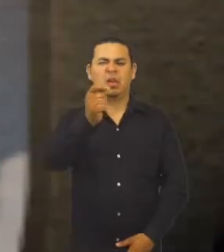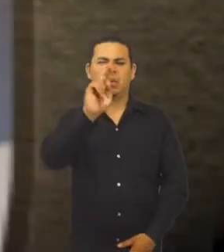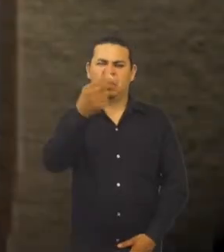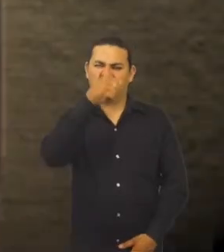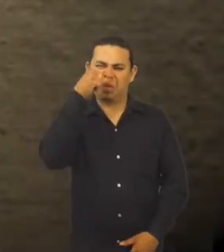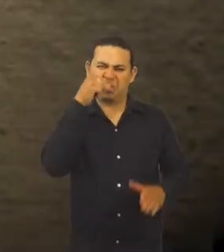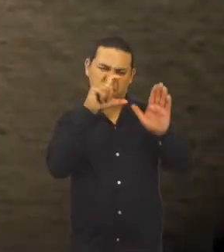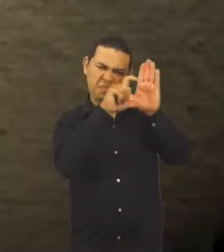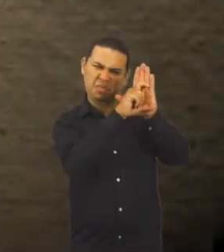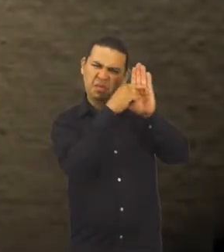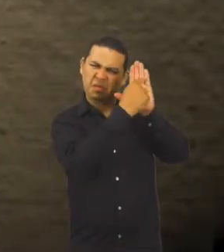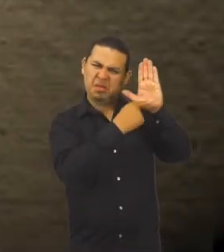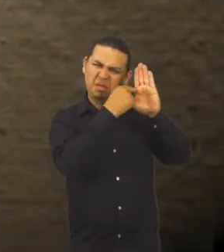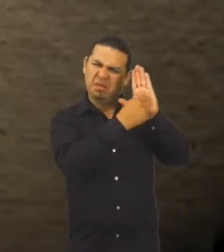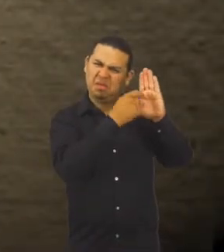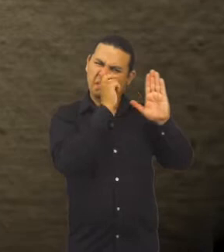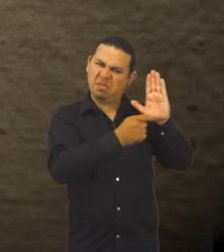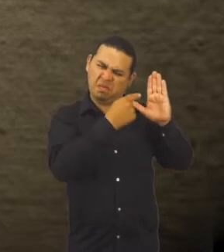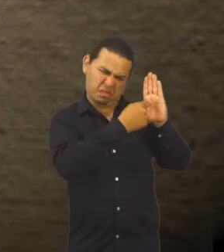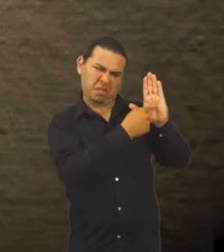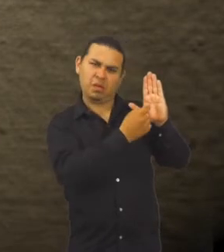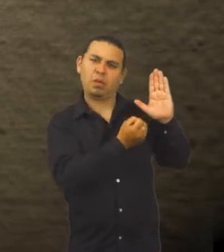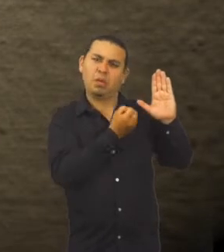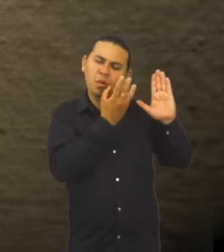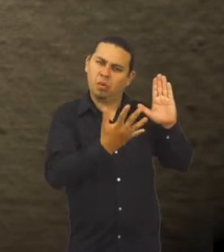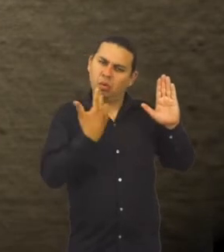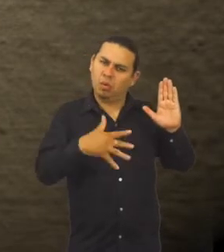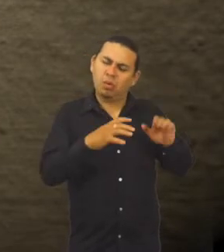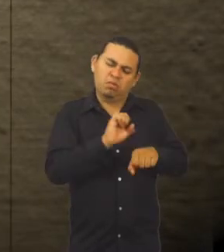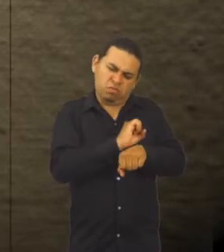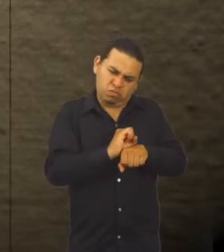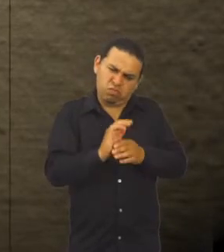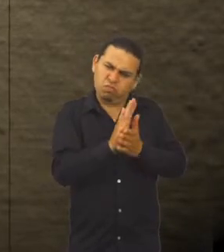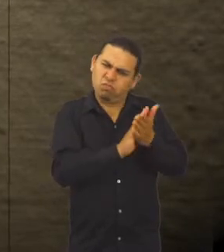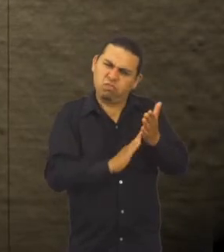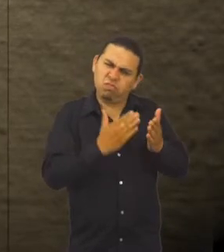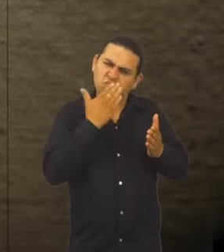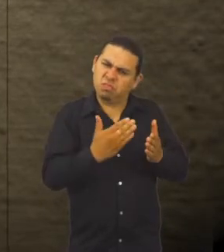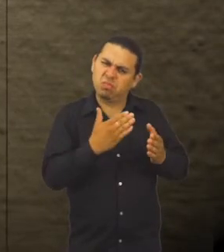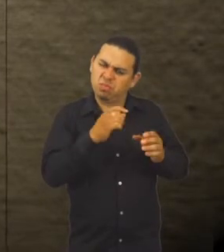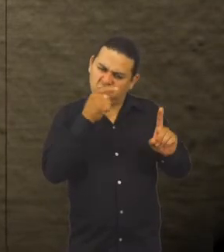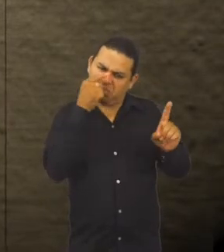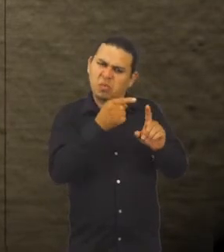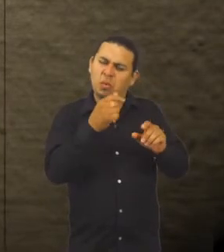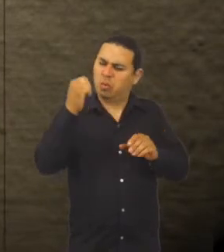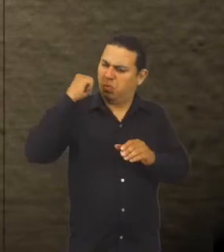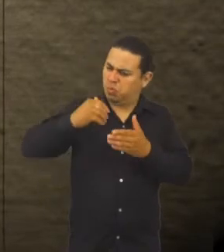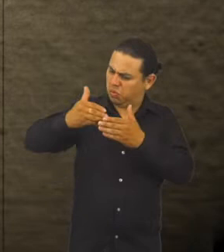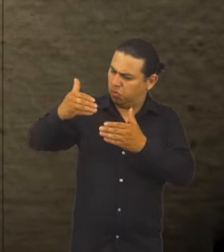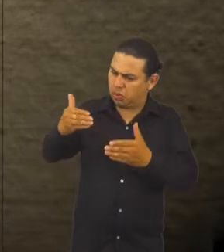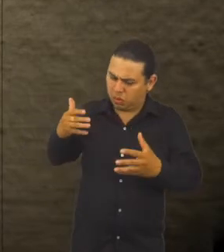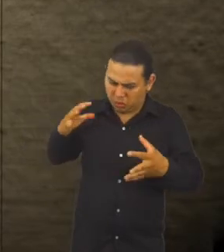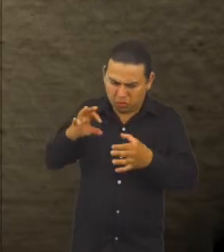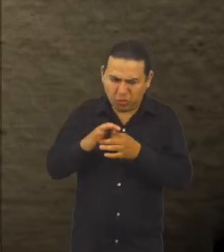El escudo de la Universidad Autónoma Benito Juárez de Oaxaca expresa con elocuente sencillez una síntesis que enlaza